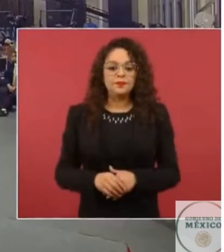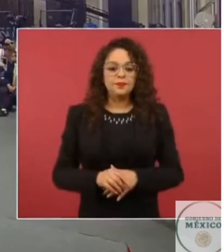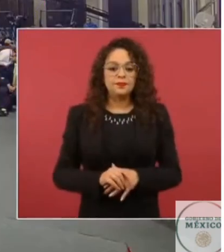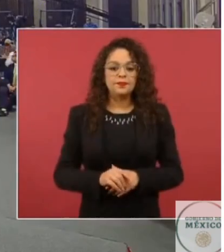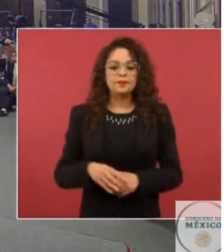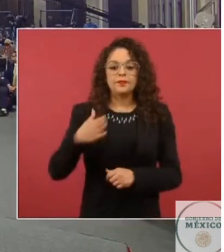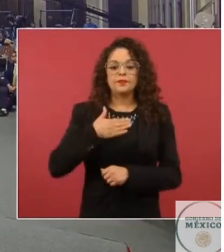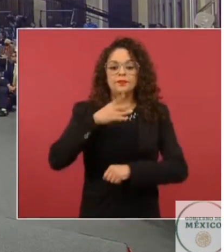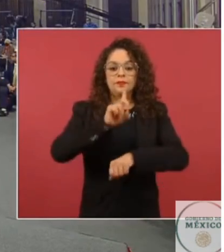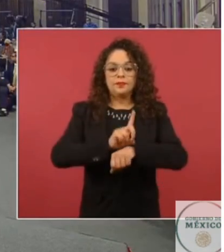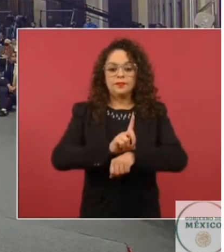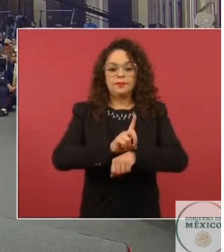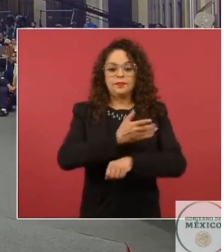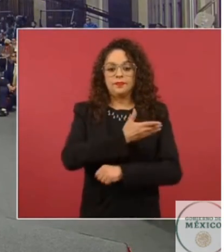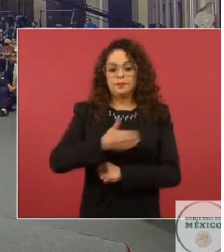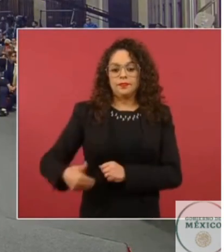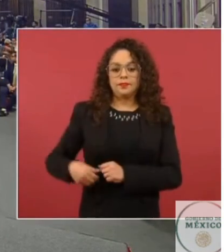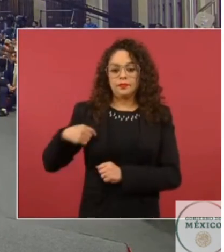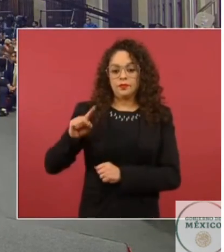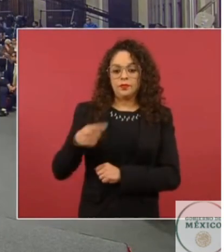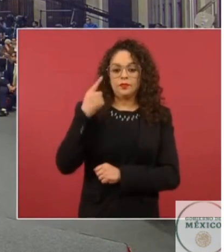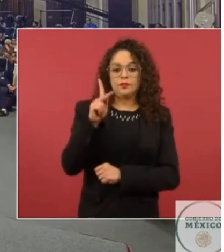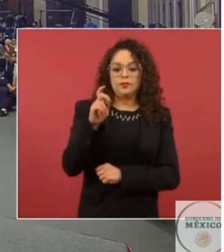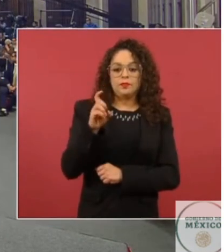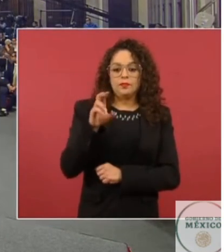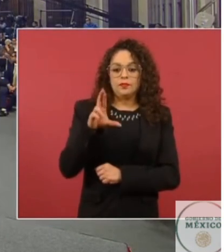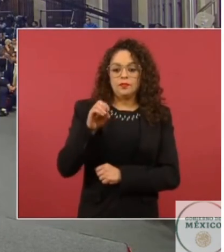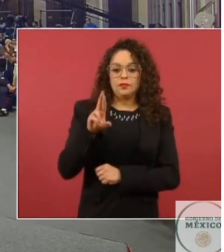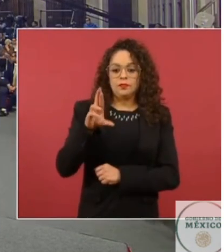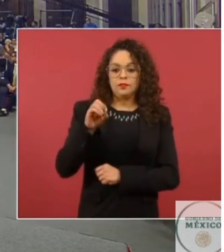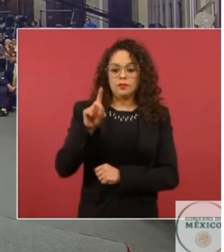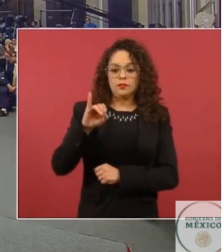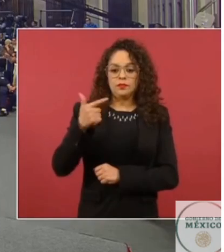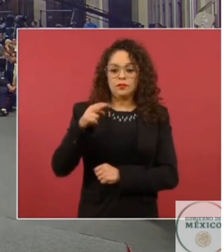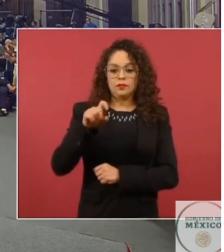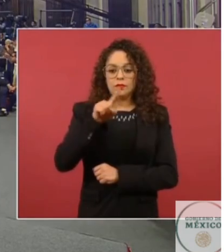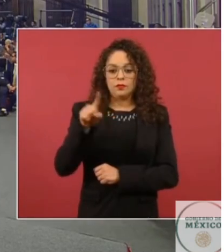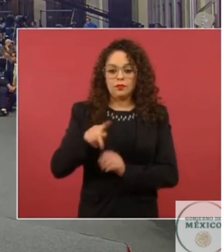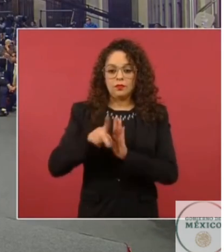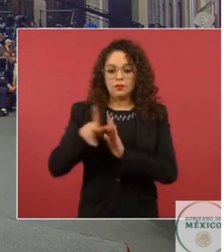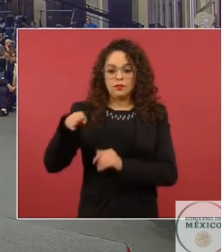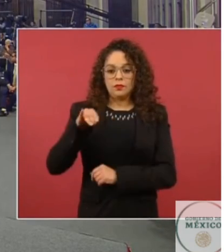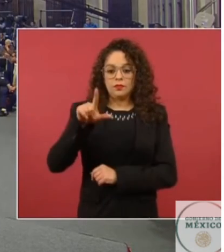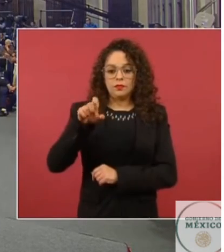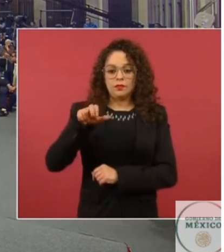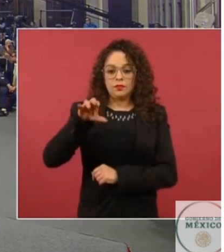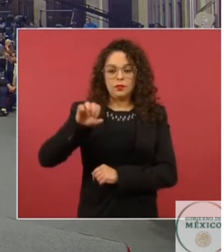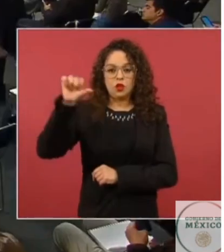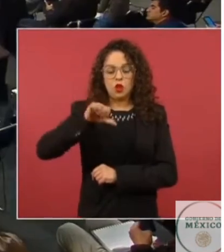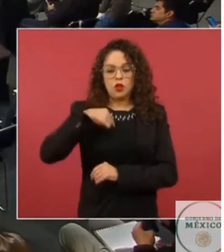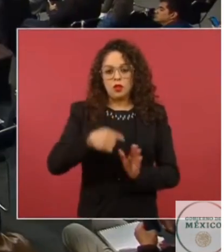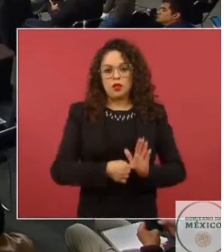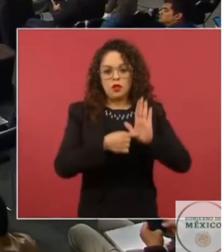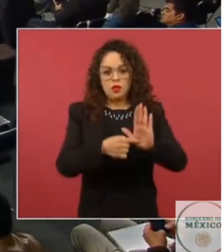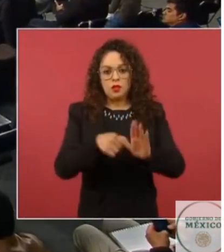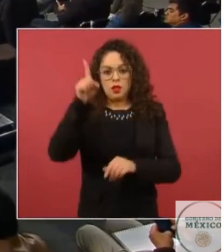Buenos días, presidente. Pedro Domínguez, de Milenio. Preguntarle, hoy publicamos que en Veracruz al menos 800 personas